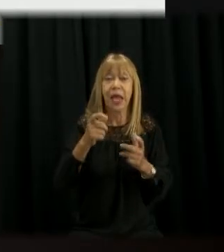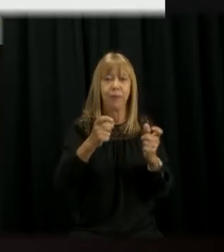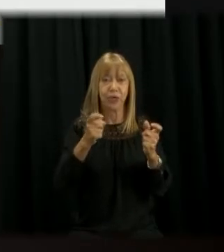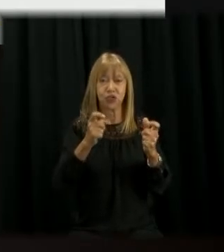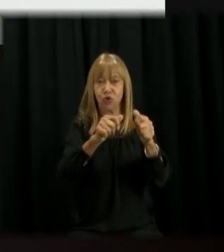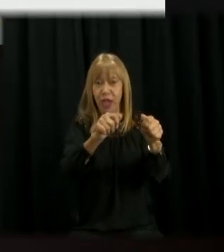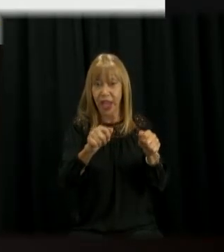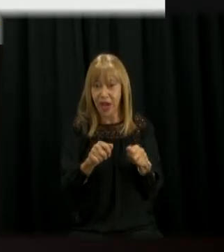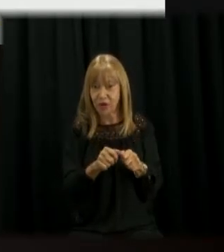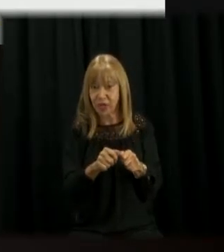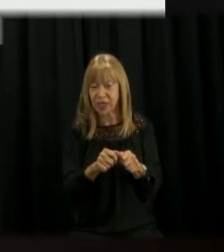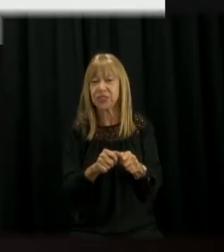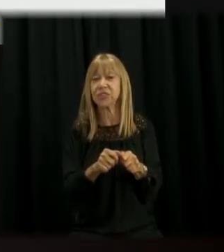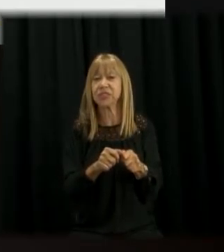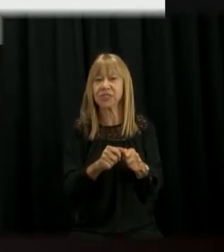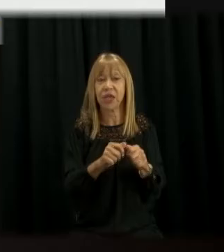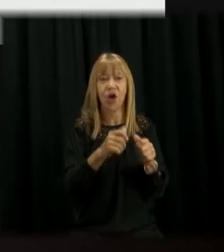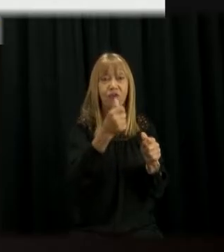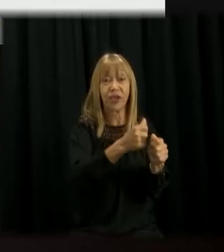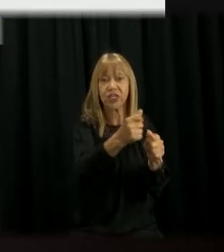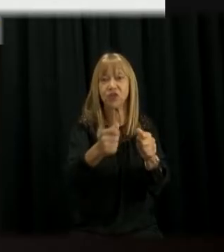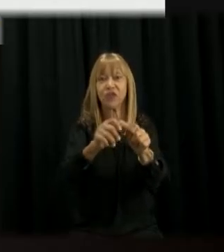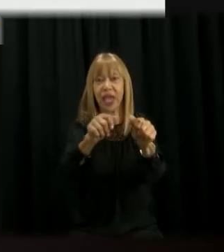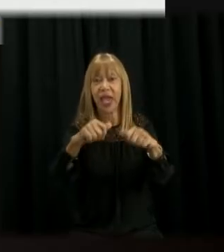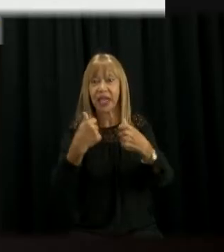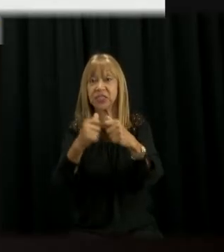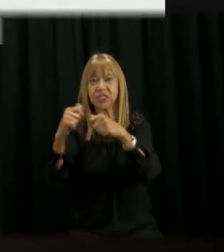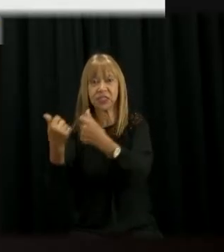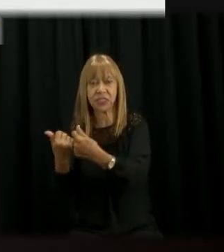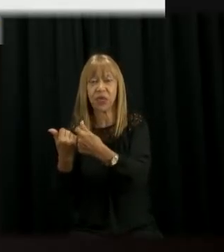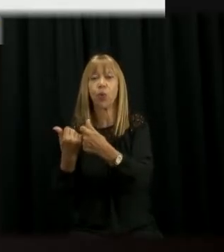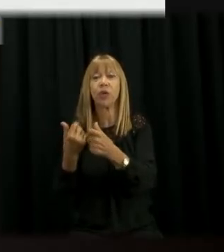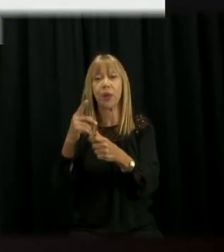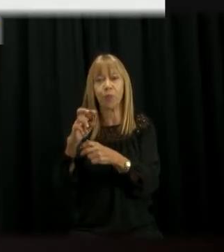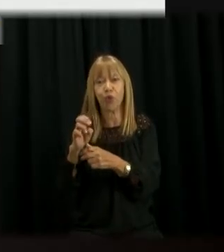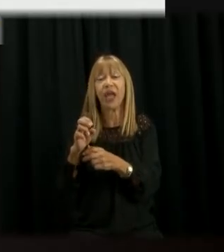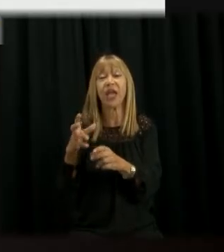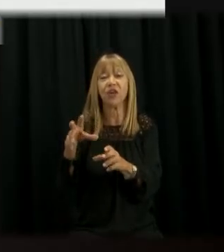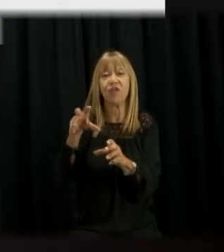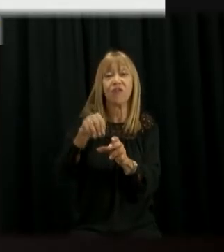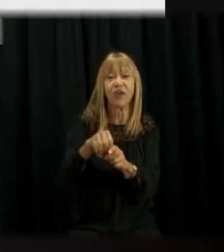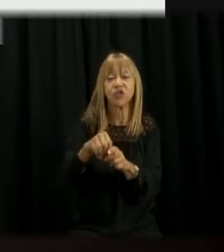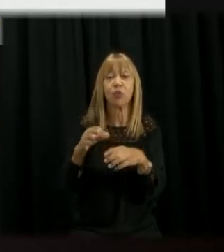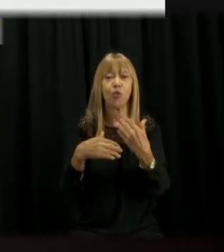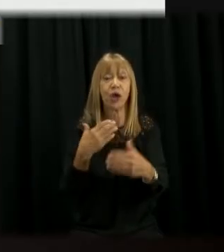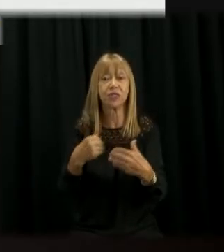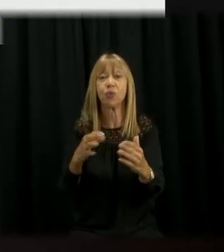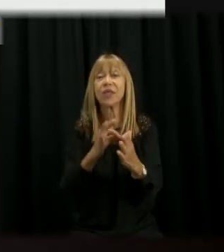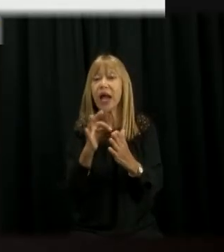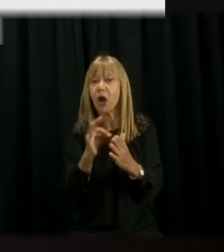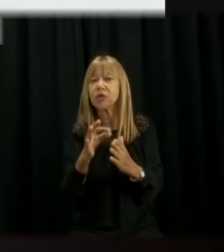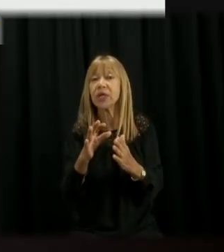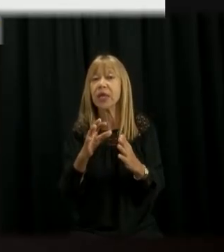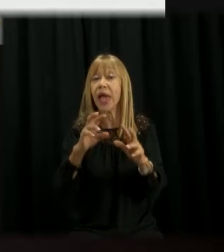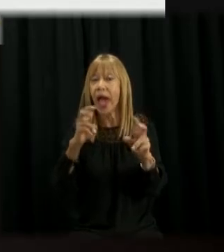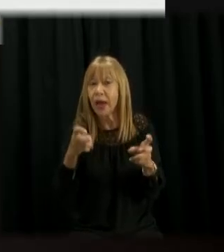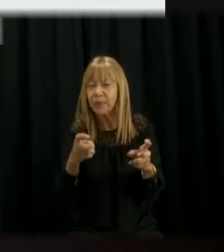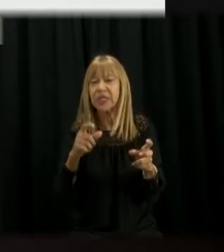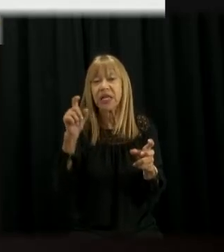haber adoptado las áreas de la emisión de las agencias en el cual tienen que estar en el proceso de antes de la